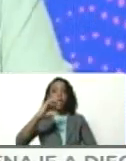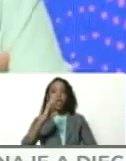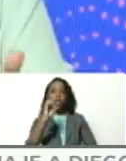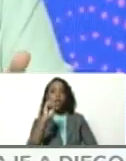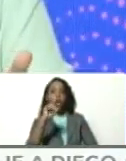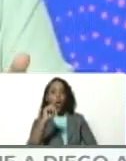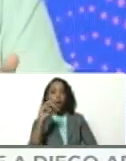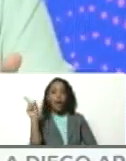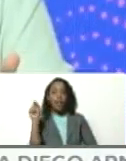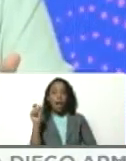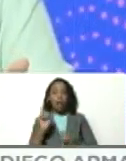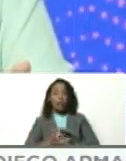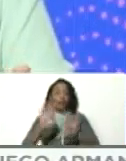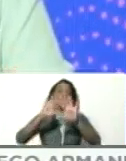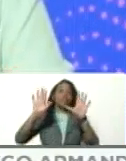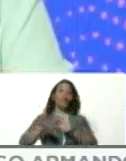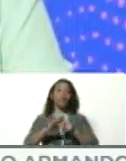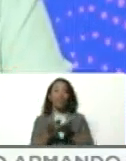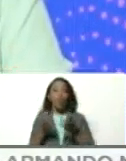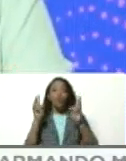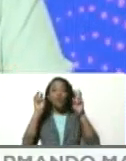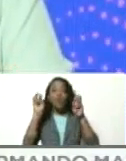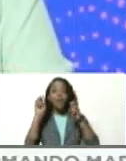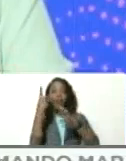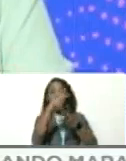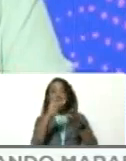Hay un escándalo en el mundo por la nueva variante.